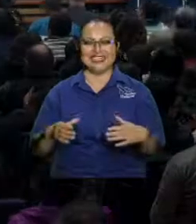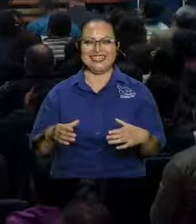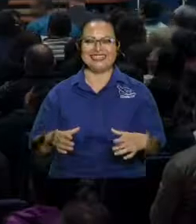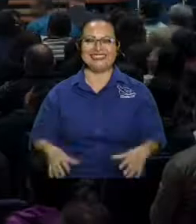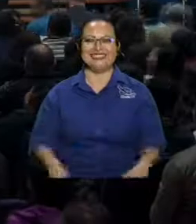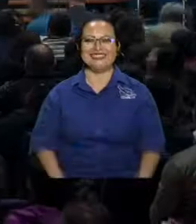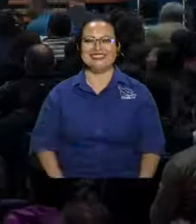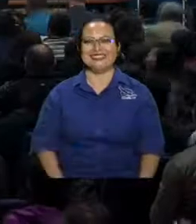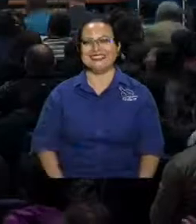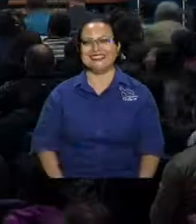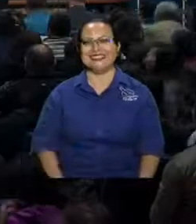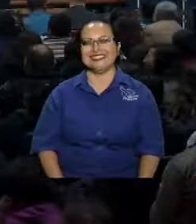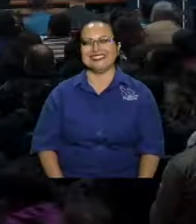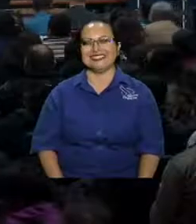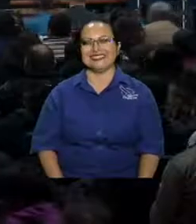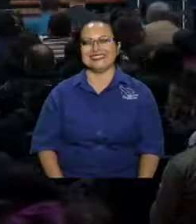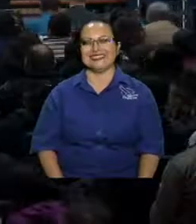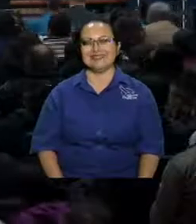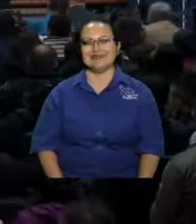Pastel.